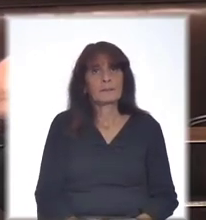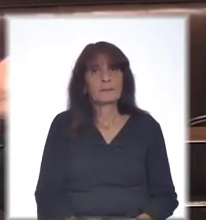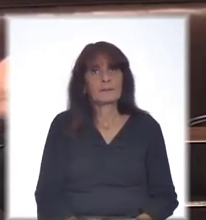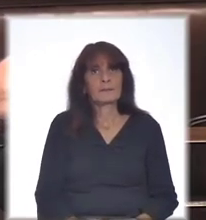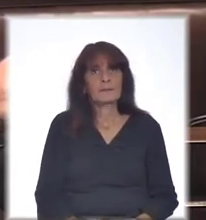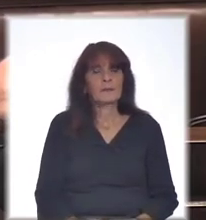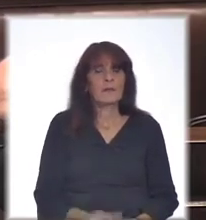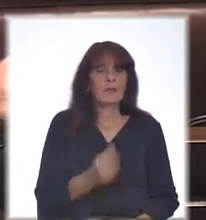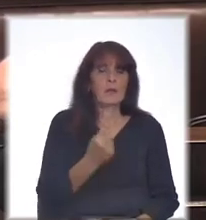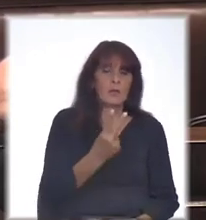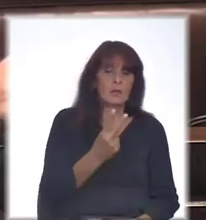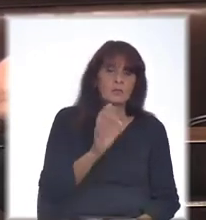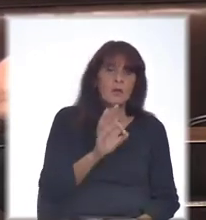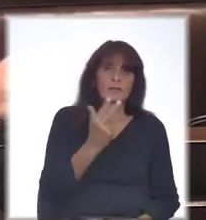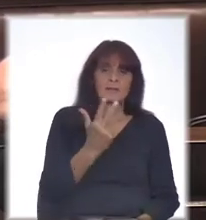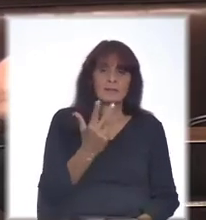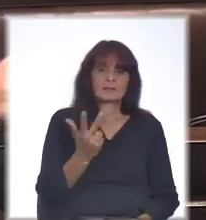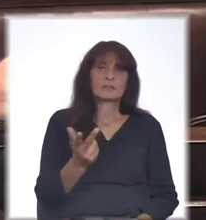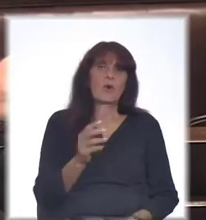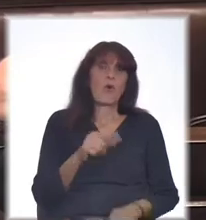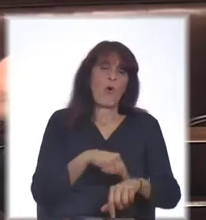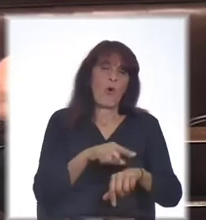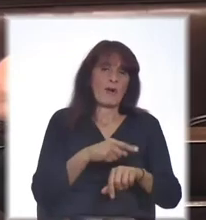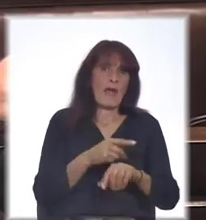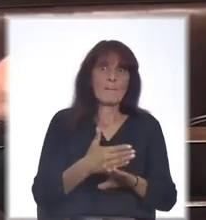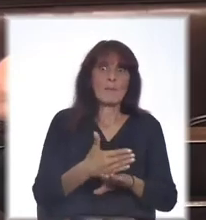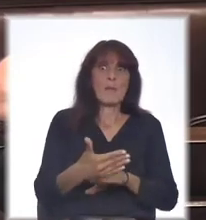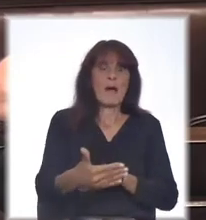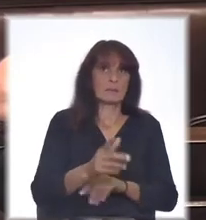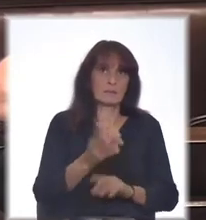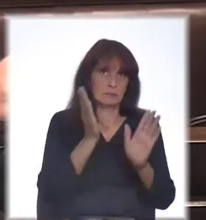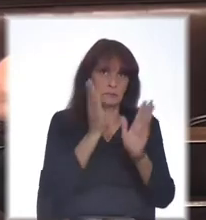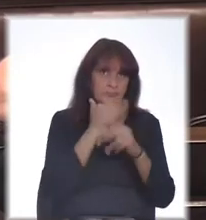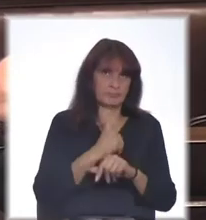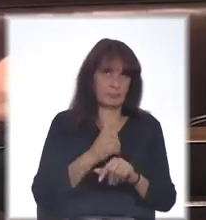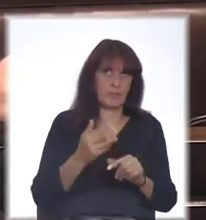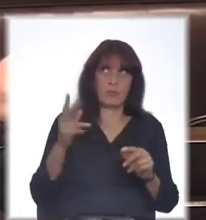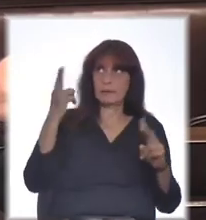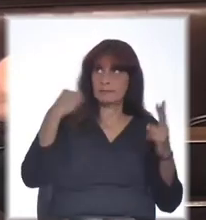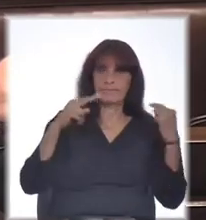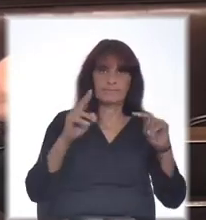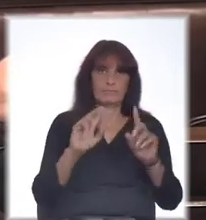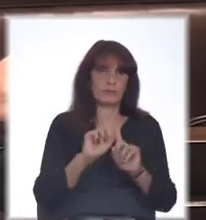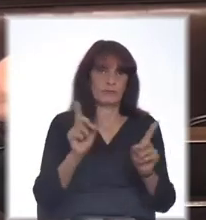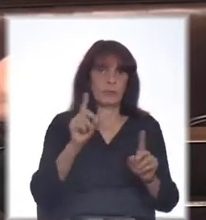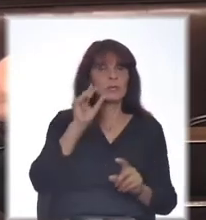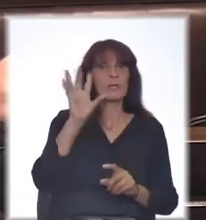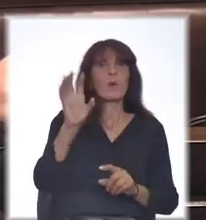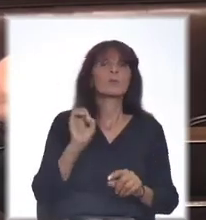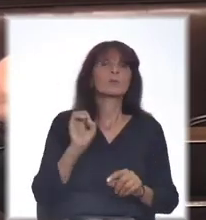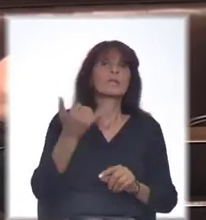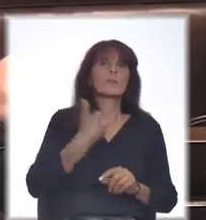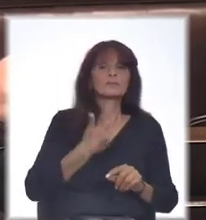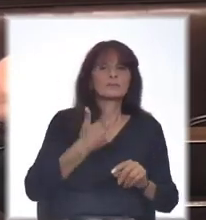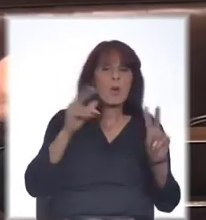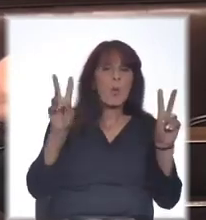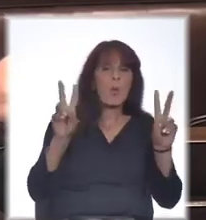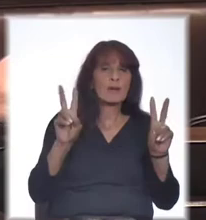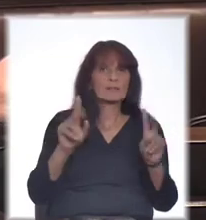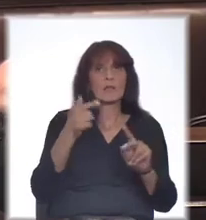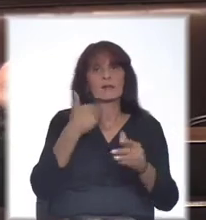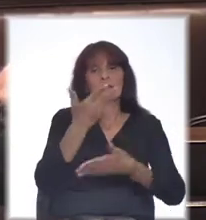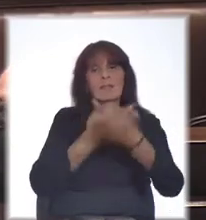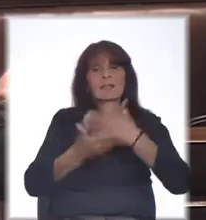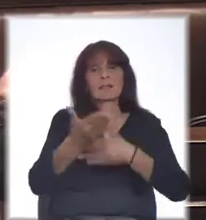2 o 3 horas estuvimos en esa reunión, no podíamos estar mucho más, no estaba para regalarse. Escuchamos la palabra de Wilson, intercambiamos opiniones y